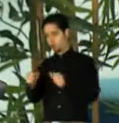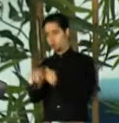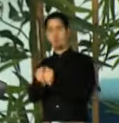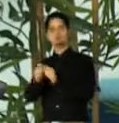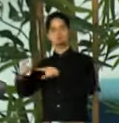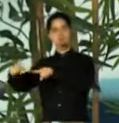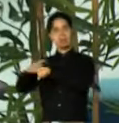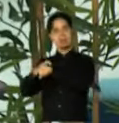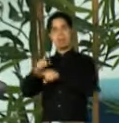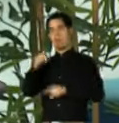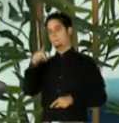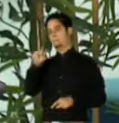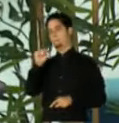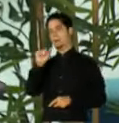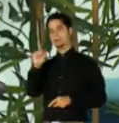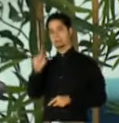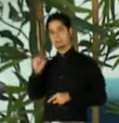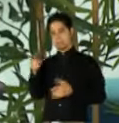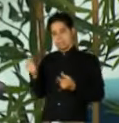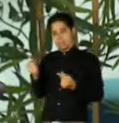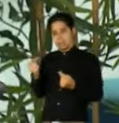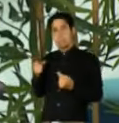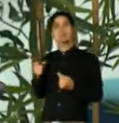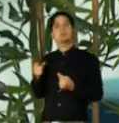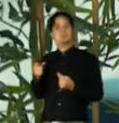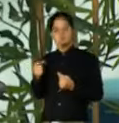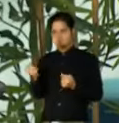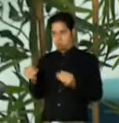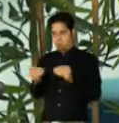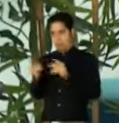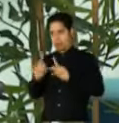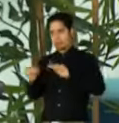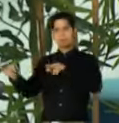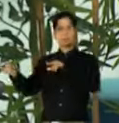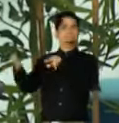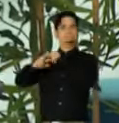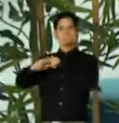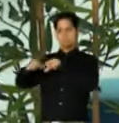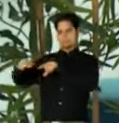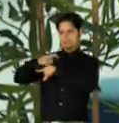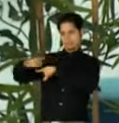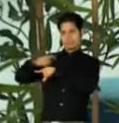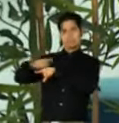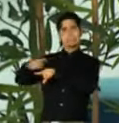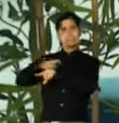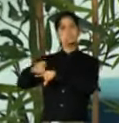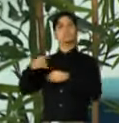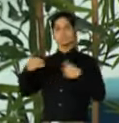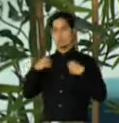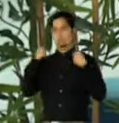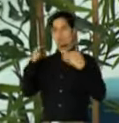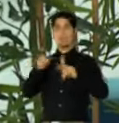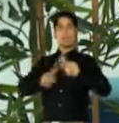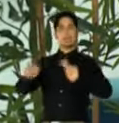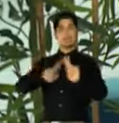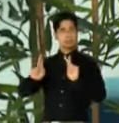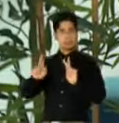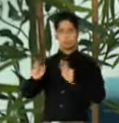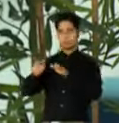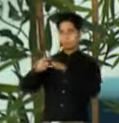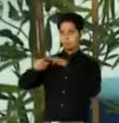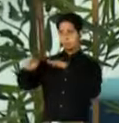Y la línea Paz tiene la capacidad de atender todas esas llamadas y tiene el apoyo de la comunidad de profesionales de salud mental, que